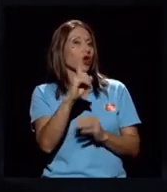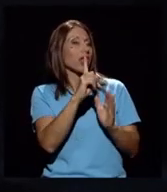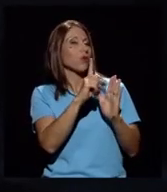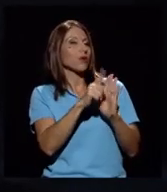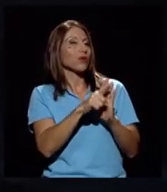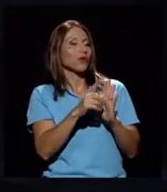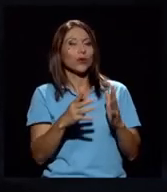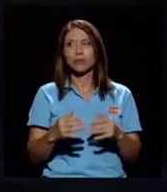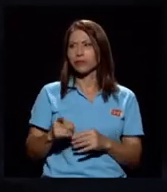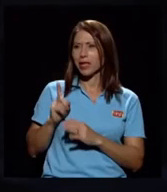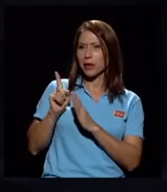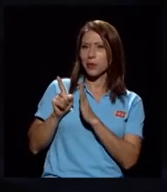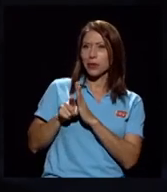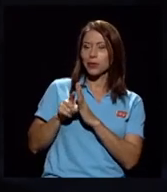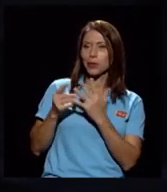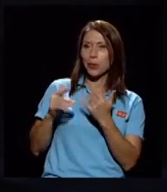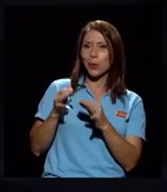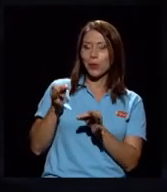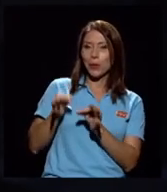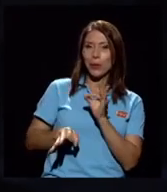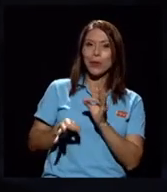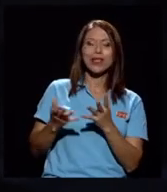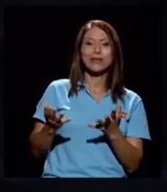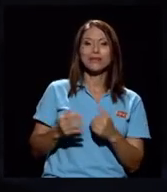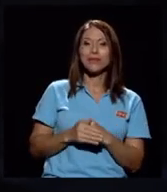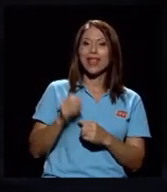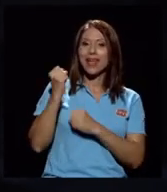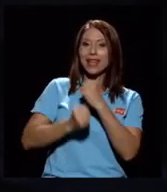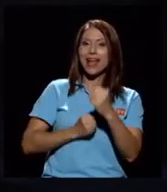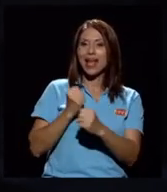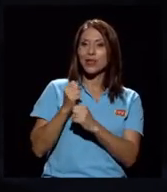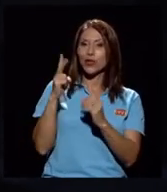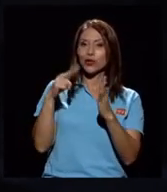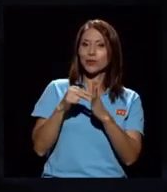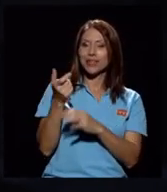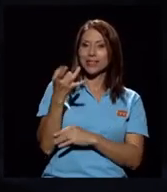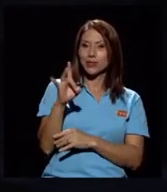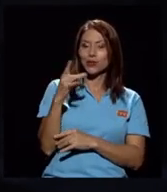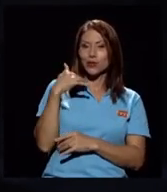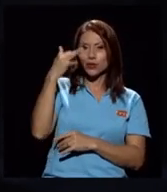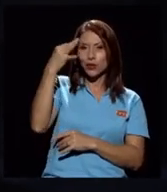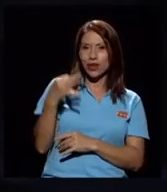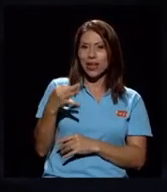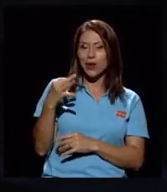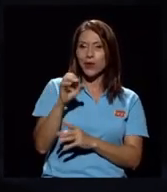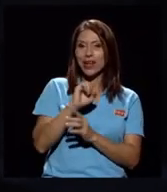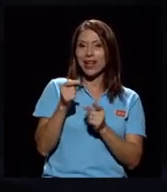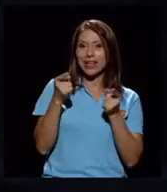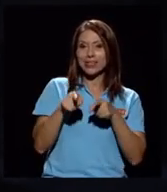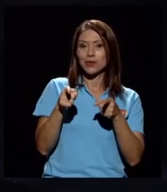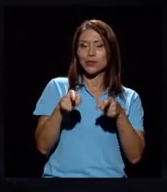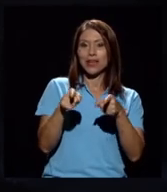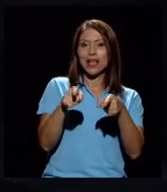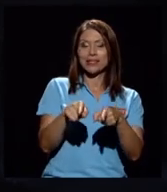minuto en 2000 en 2018 yo creo que las circunstancias este